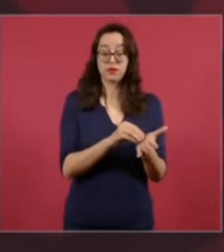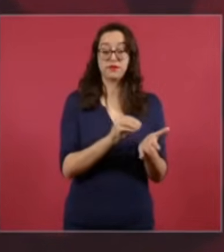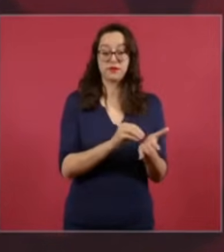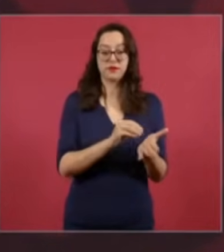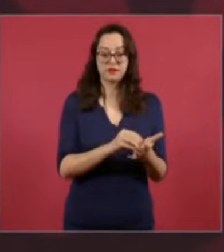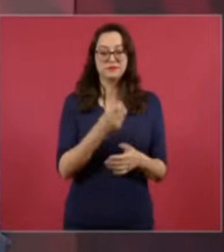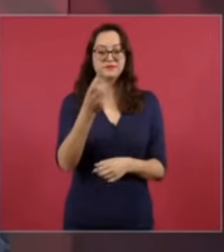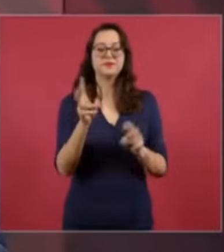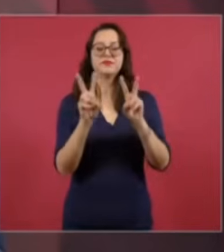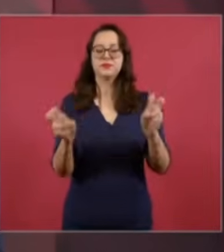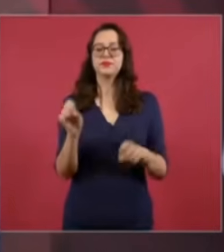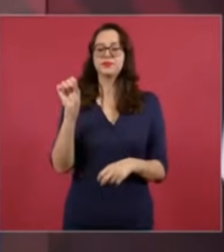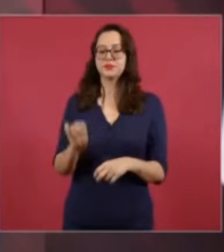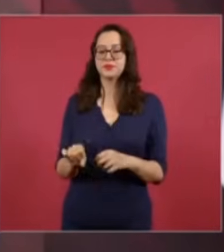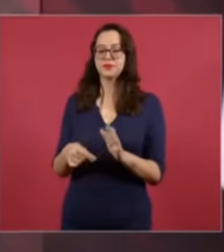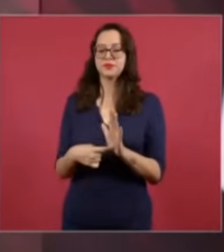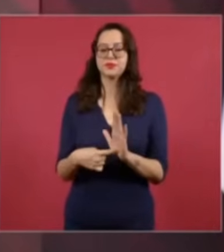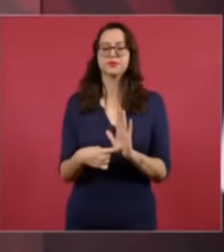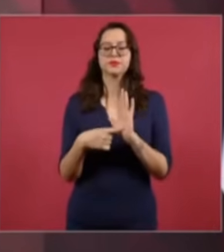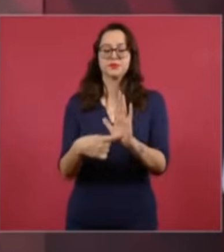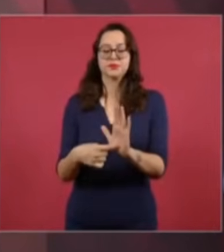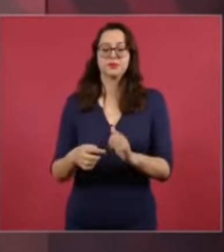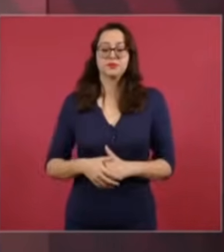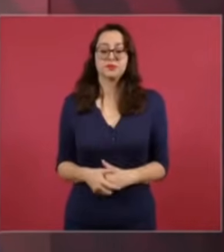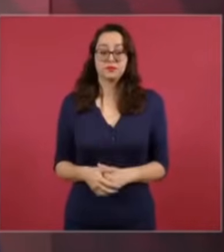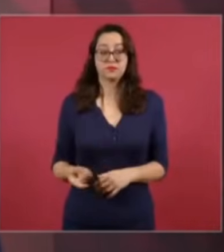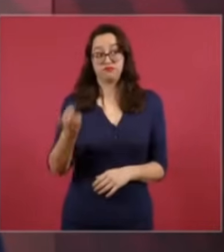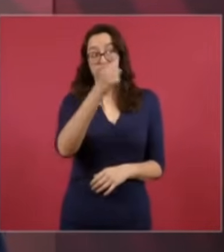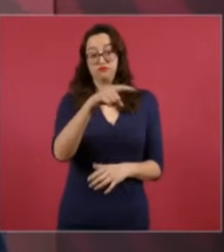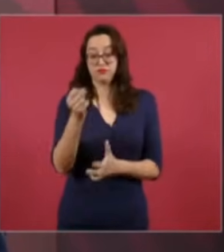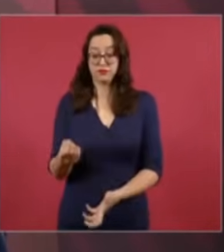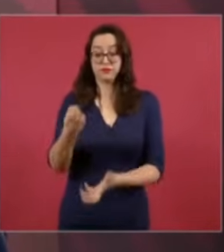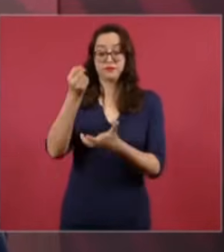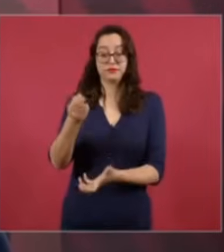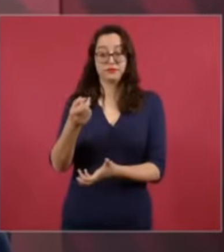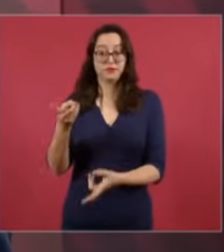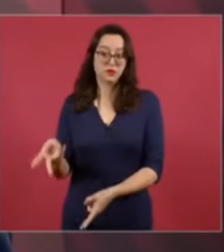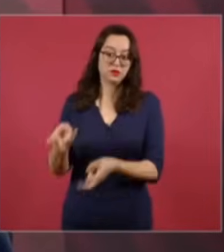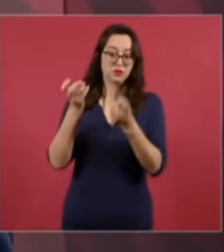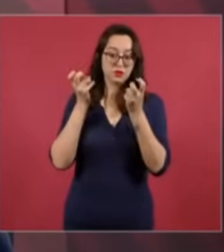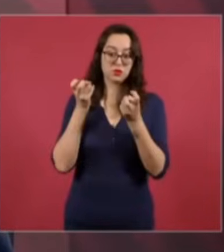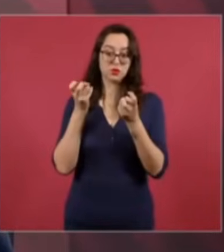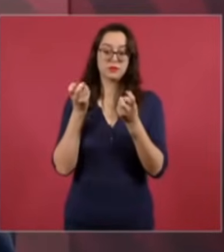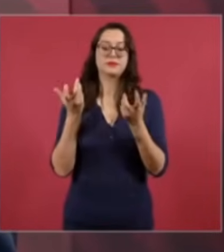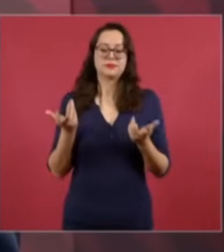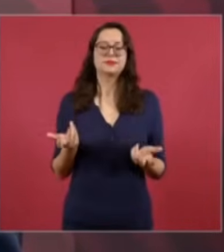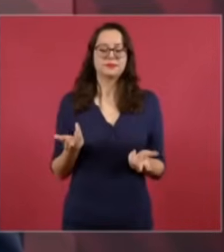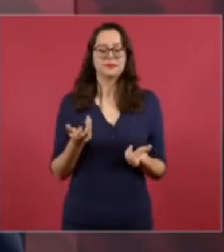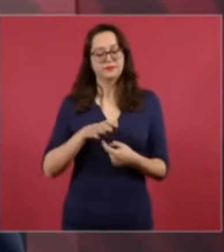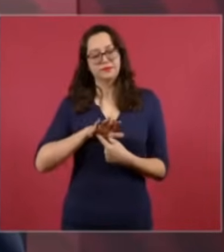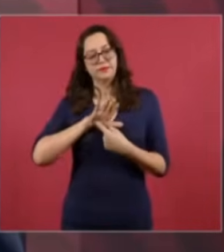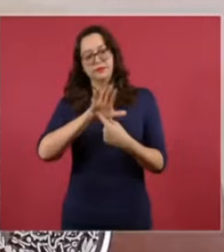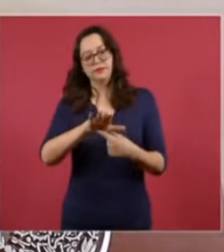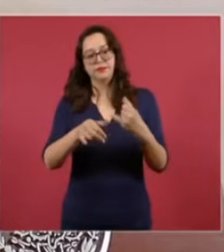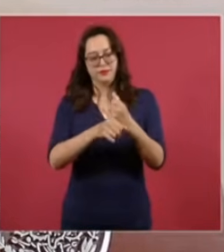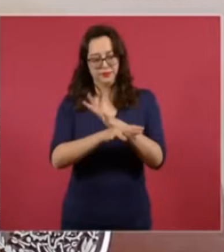porque el presupuesto es dinero del pueblo. Entonces, habíamos quedado